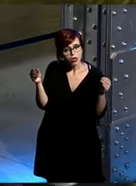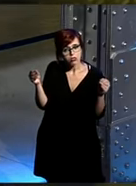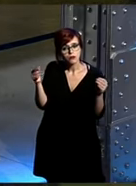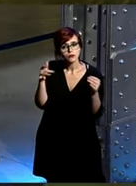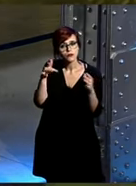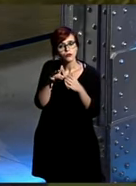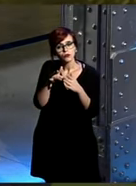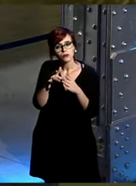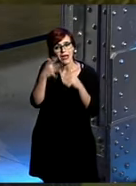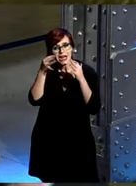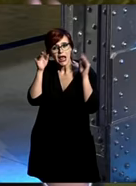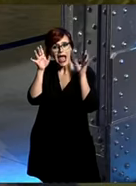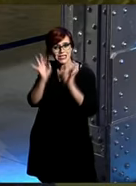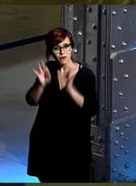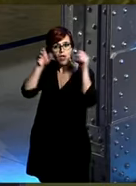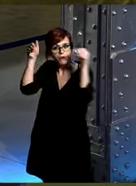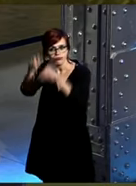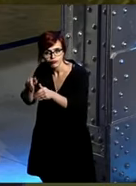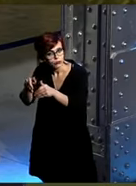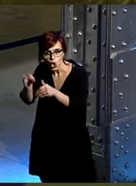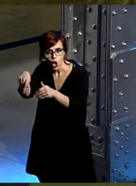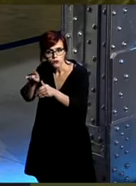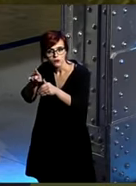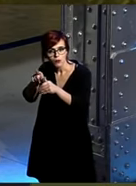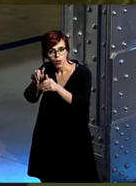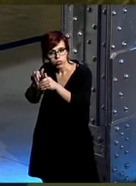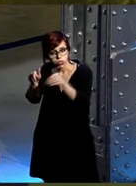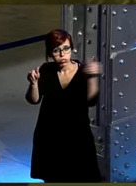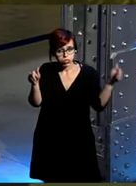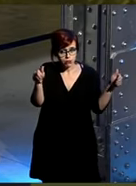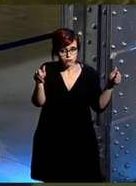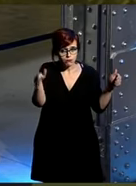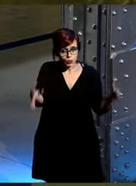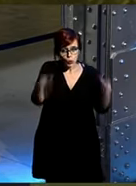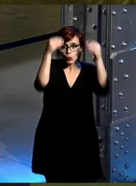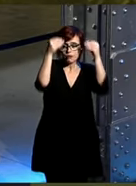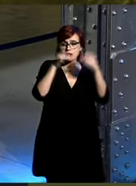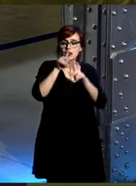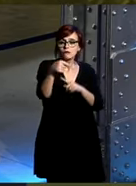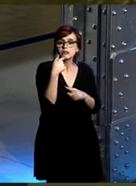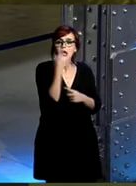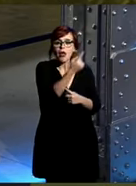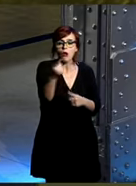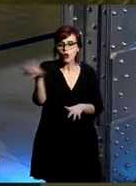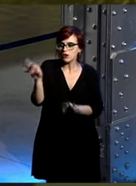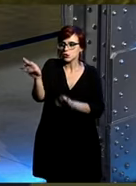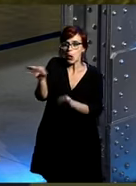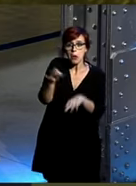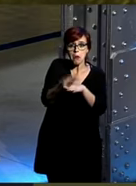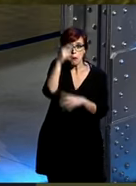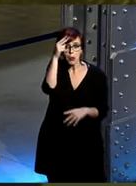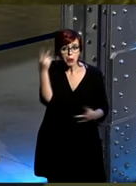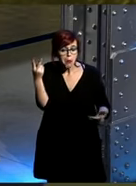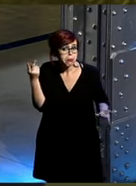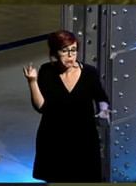complementario al de la otra especialización o alternativo. Cada uno tiene que elegir por qué camino va. A mí tampoco me preocupa